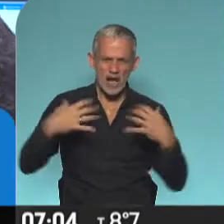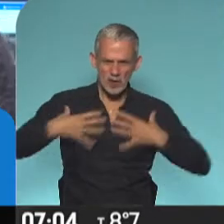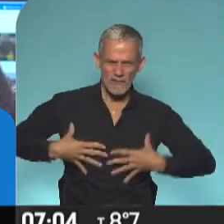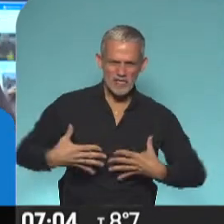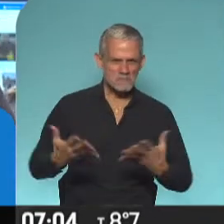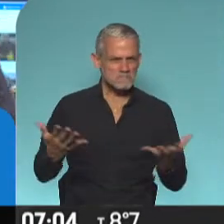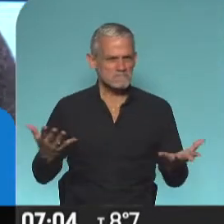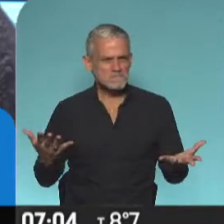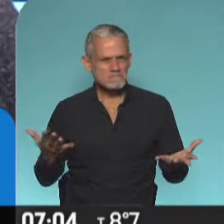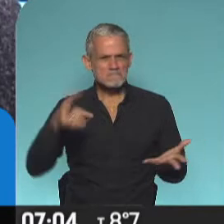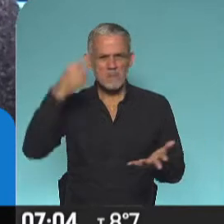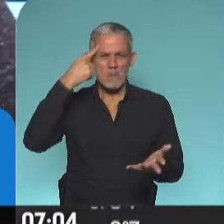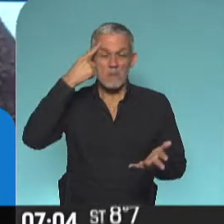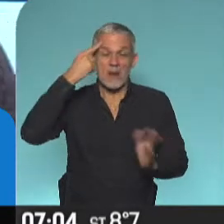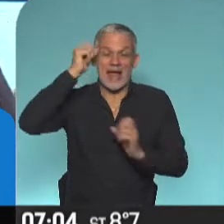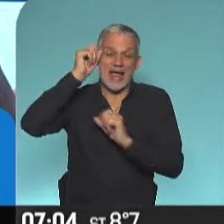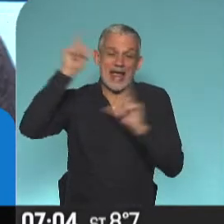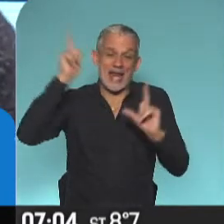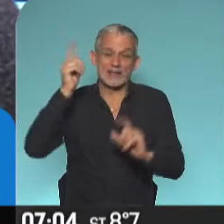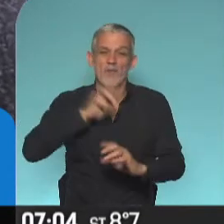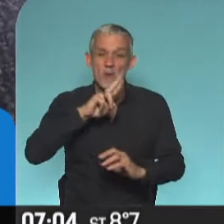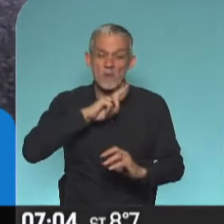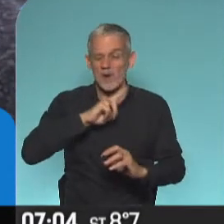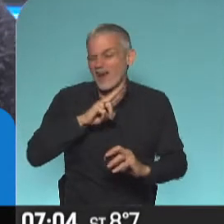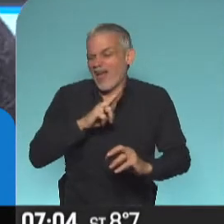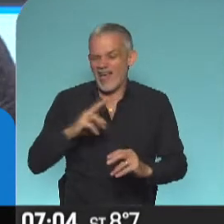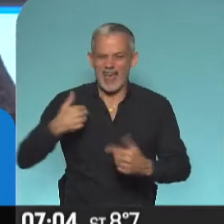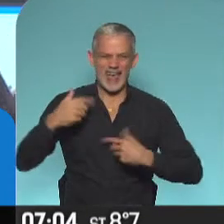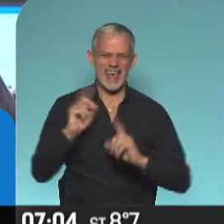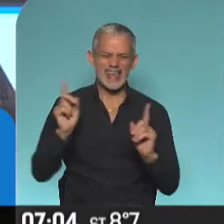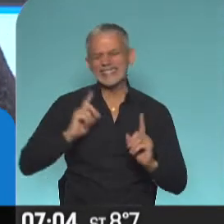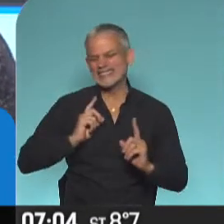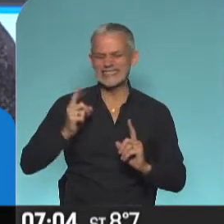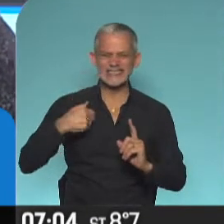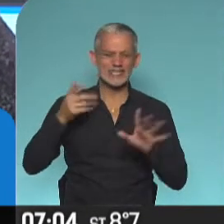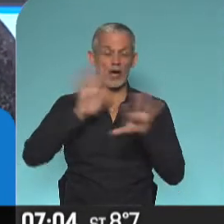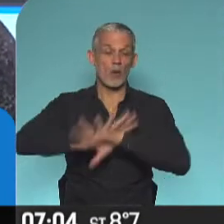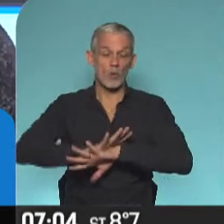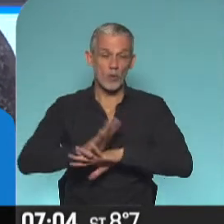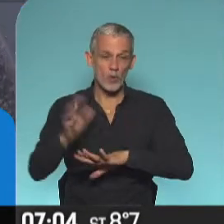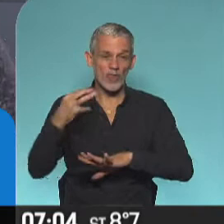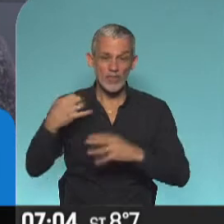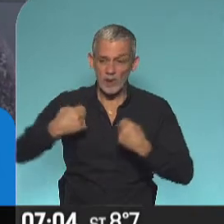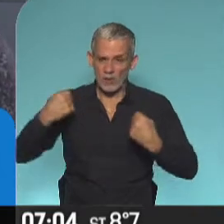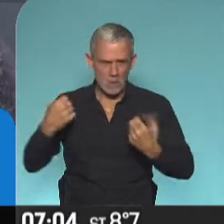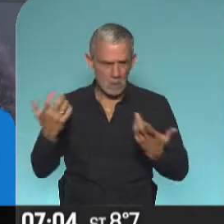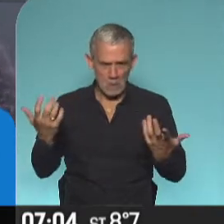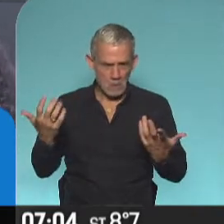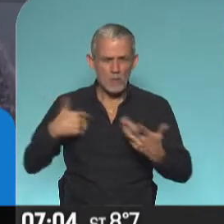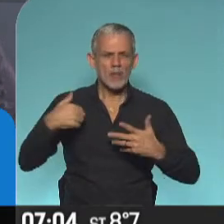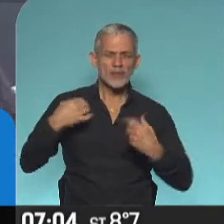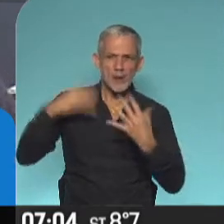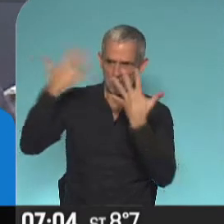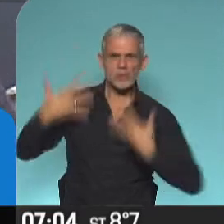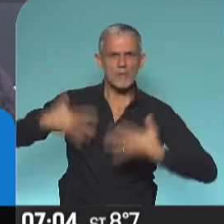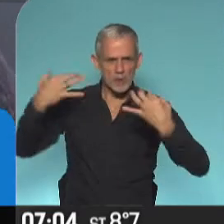físicamente, y bueno, esto puede quizás a algunas mujeres darles la idea equivocada de que hay que ser fuerte para ser bombero. Lo que hay que estar es bien